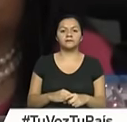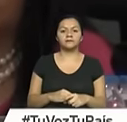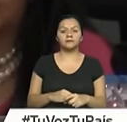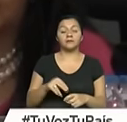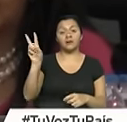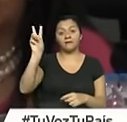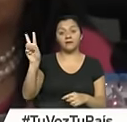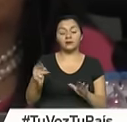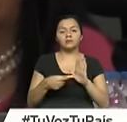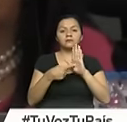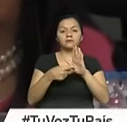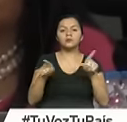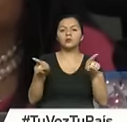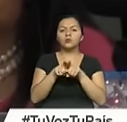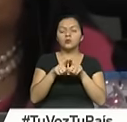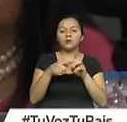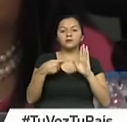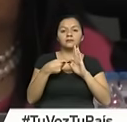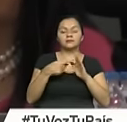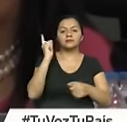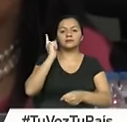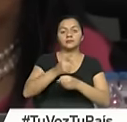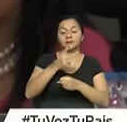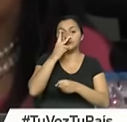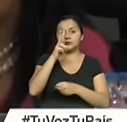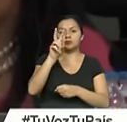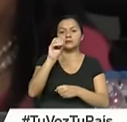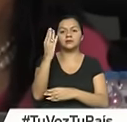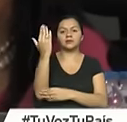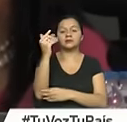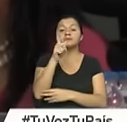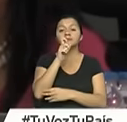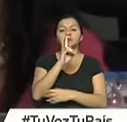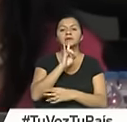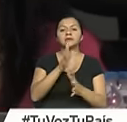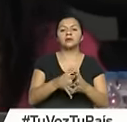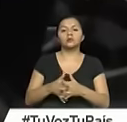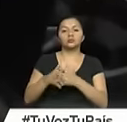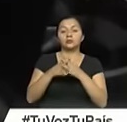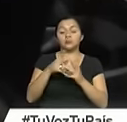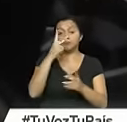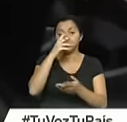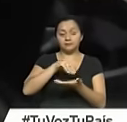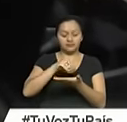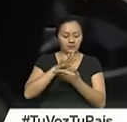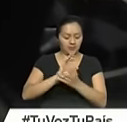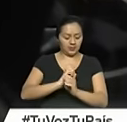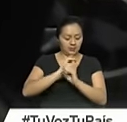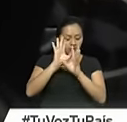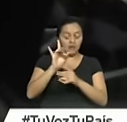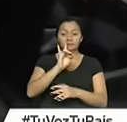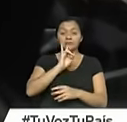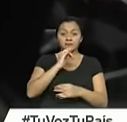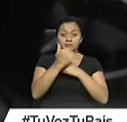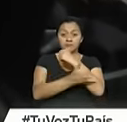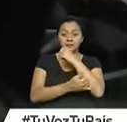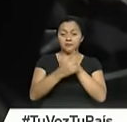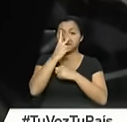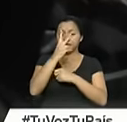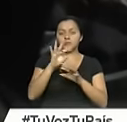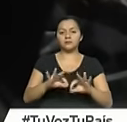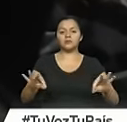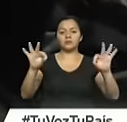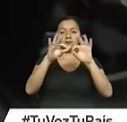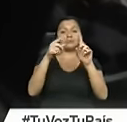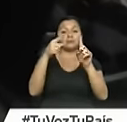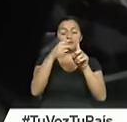Venezuela se refirió en la misma línea al decreto emitido en 2015 por Estados Unidos, en el que se considera al país como una amenaza inusual y extraordinaria